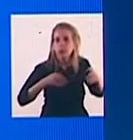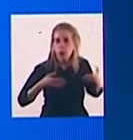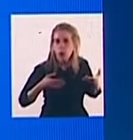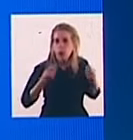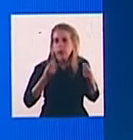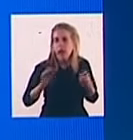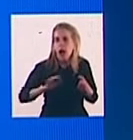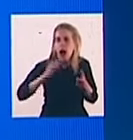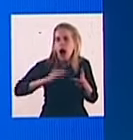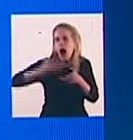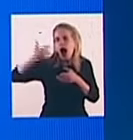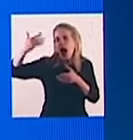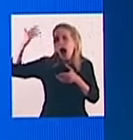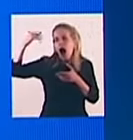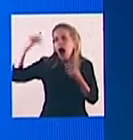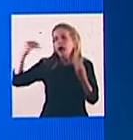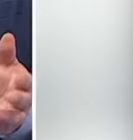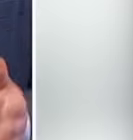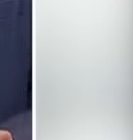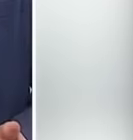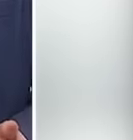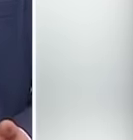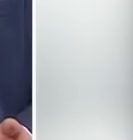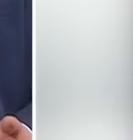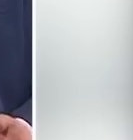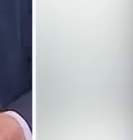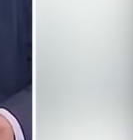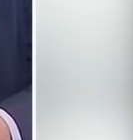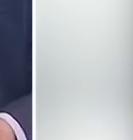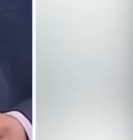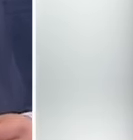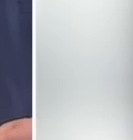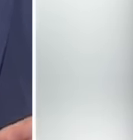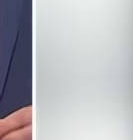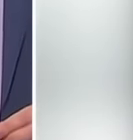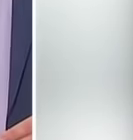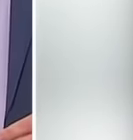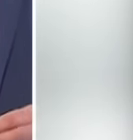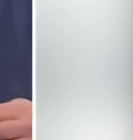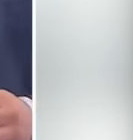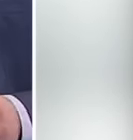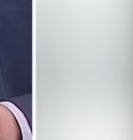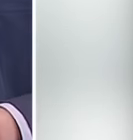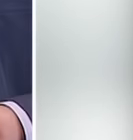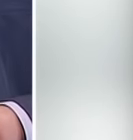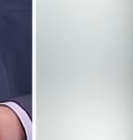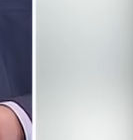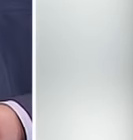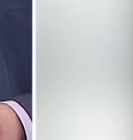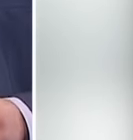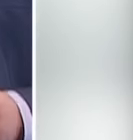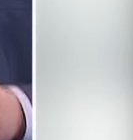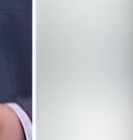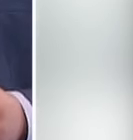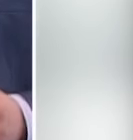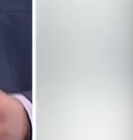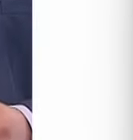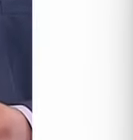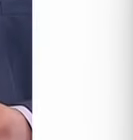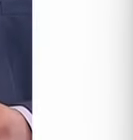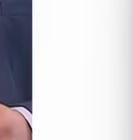aquí en los estudios. Otra cuestión que preocupa a los ministros. El presidente está raro. ¿Qué le pasa